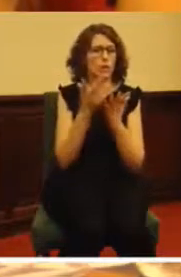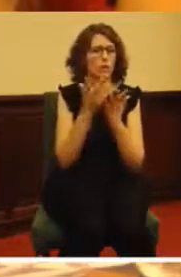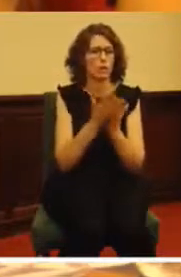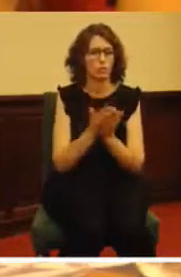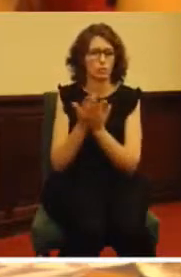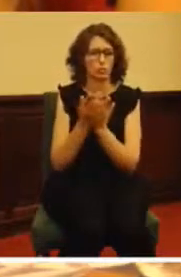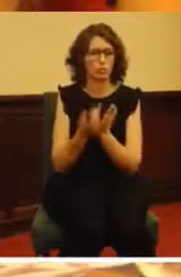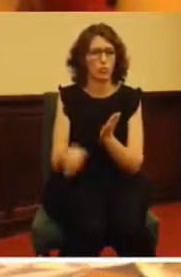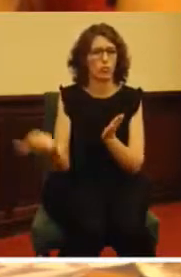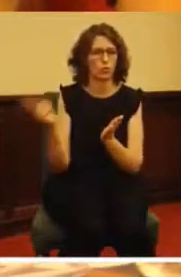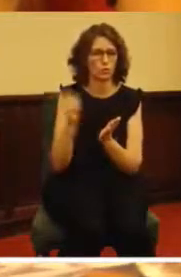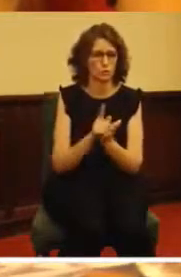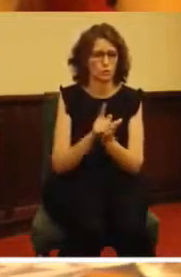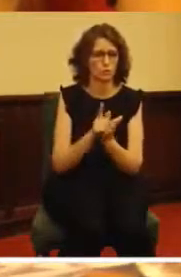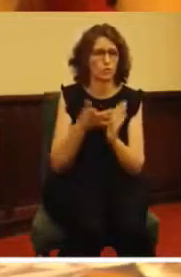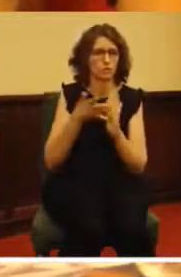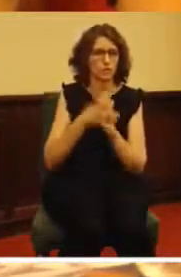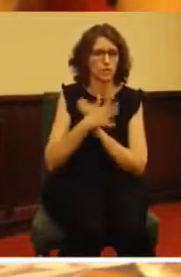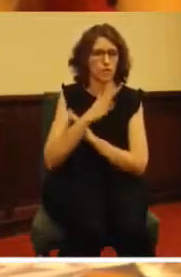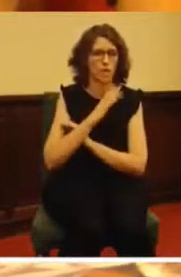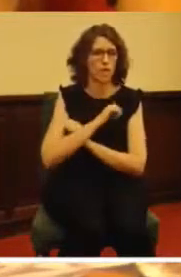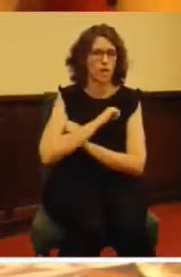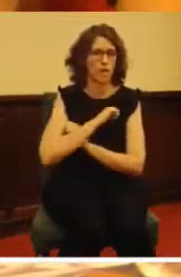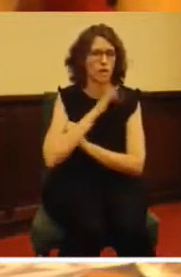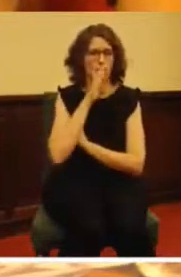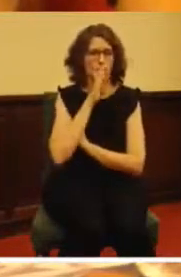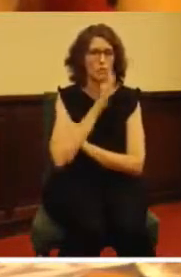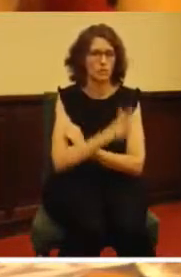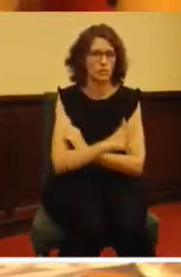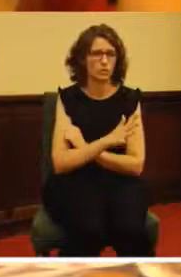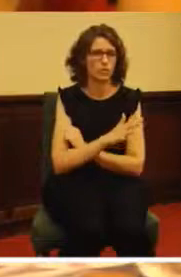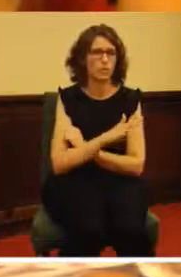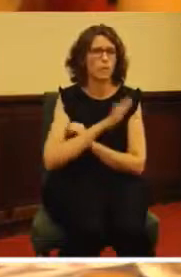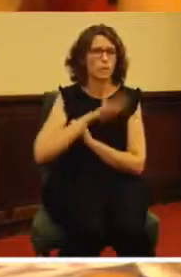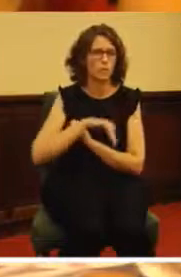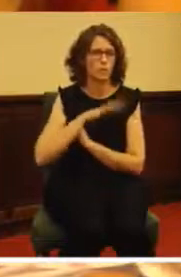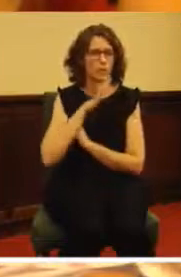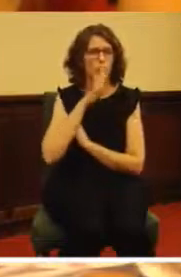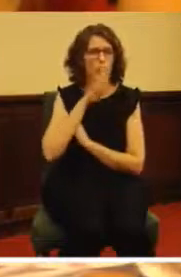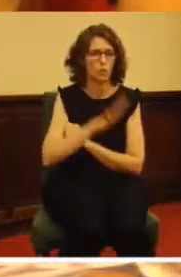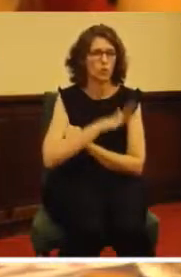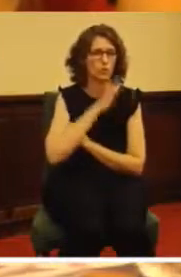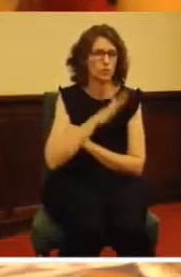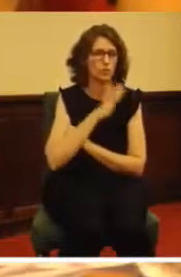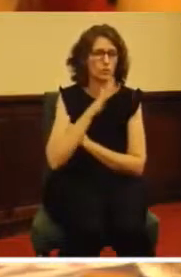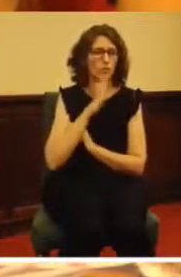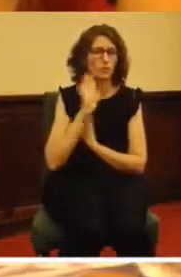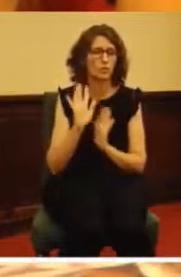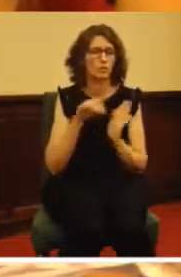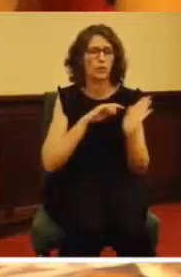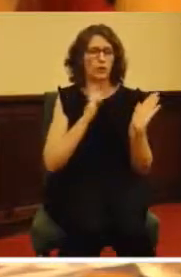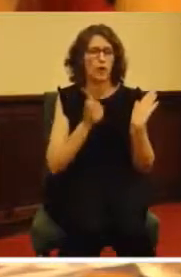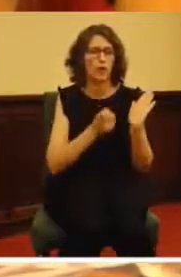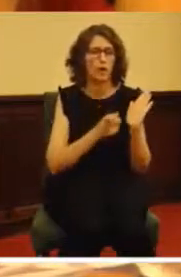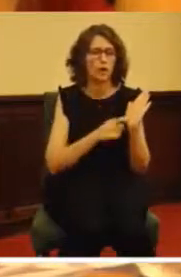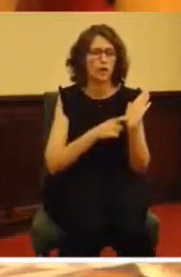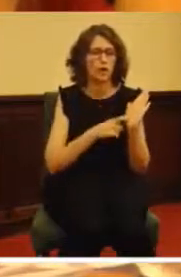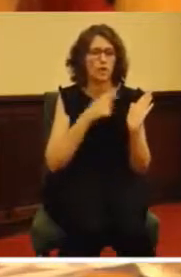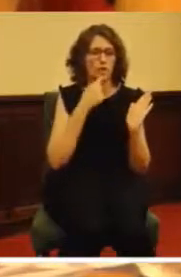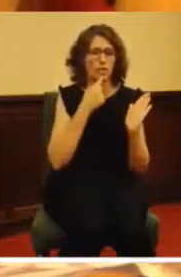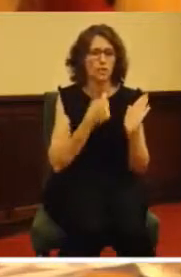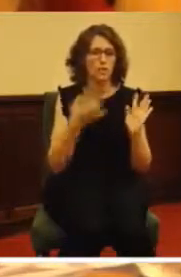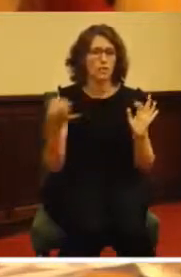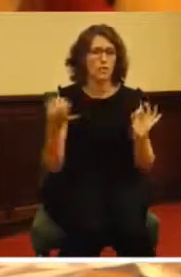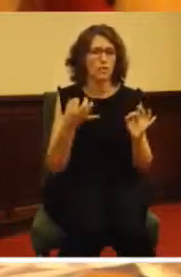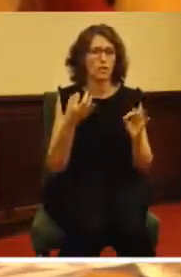valores. Hay que dejar pasar 5 años desde la última, pero por ley debería